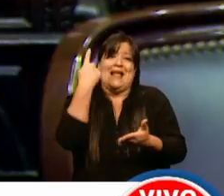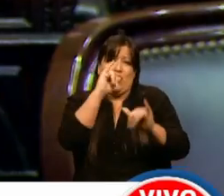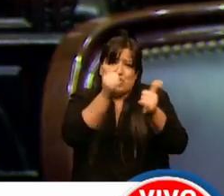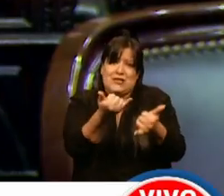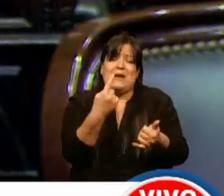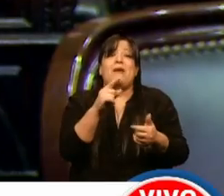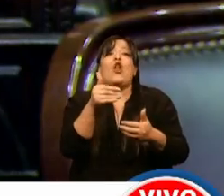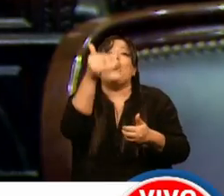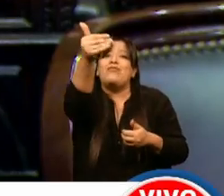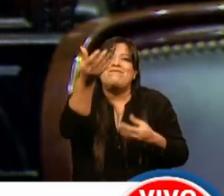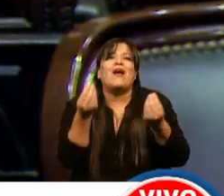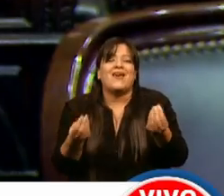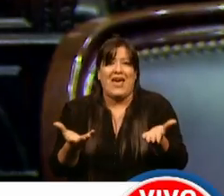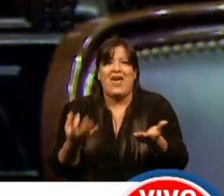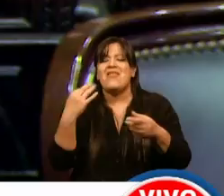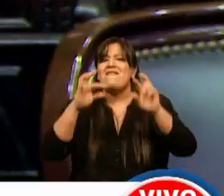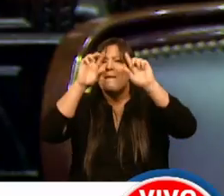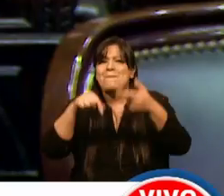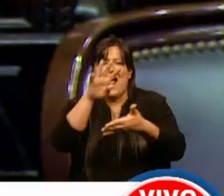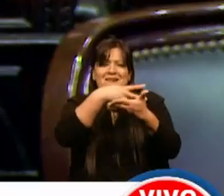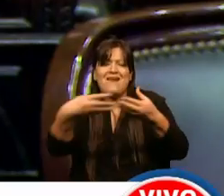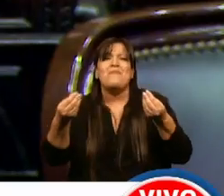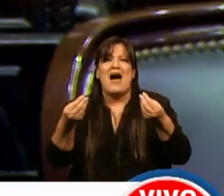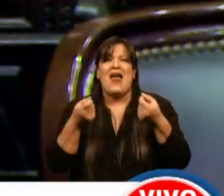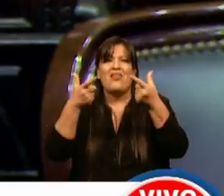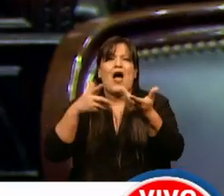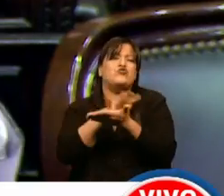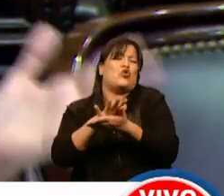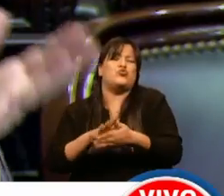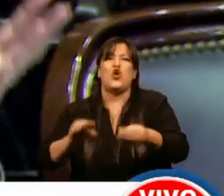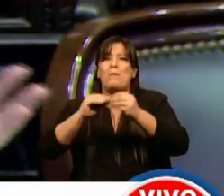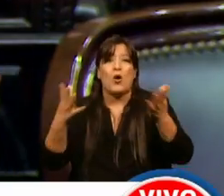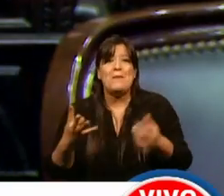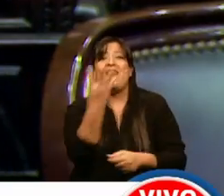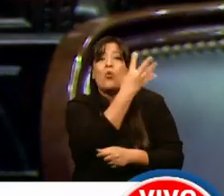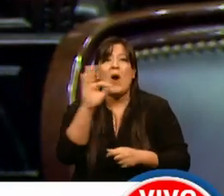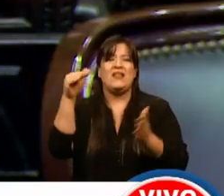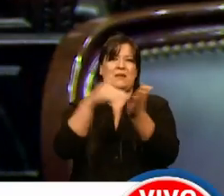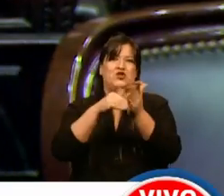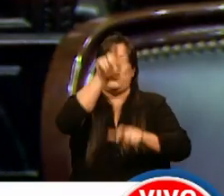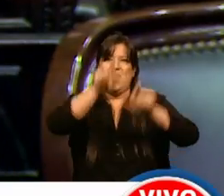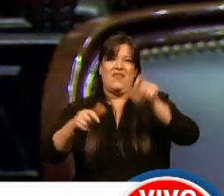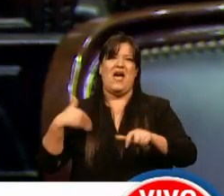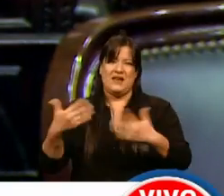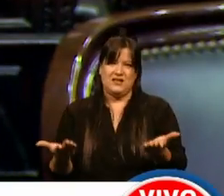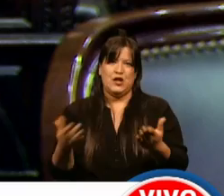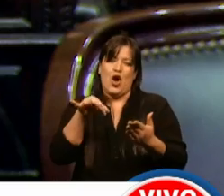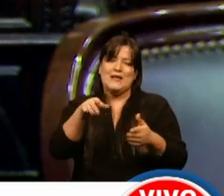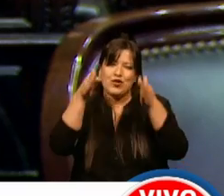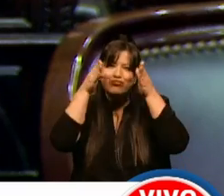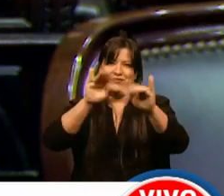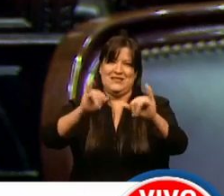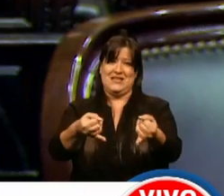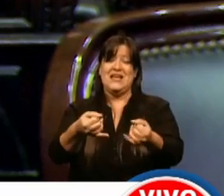tenemos que buscar una agenda que solucione los problemas de 40 millones de argentinos por eso